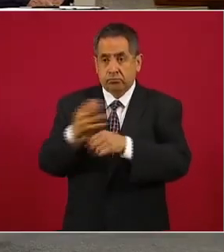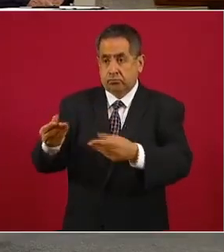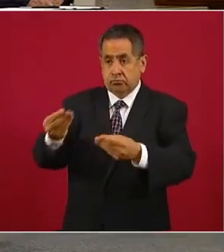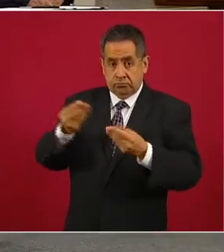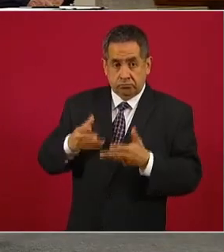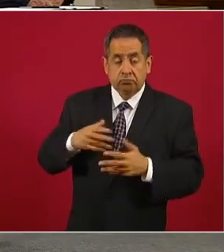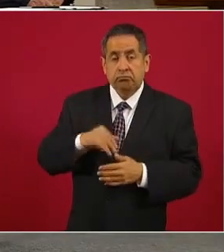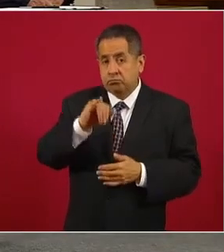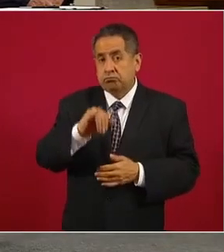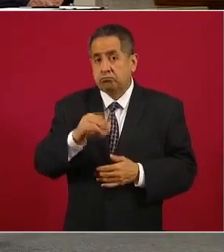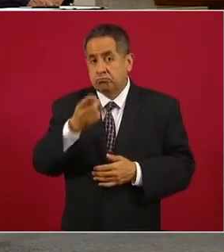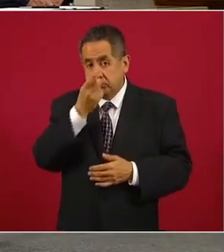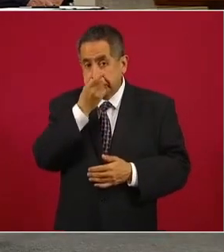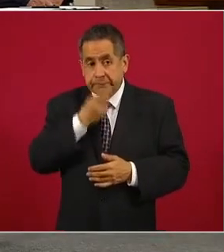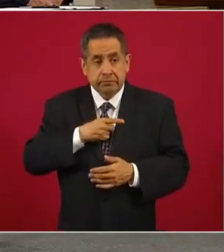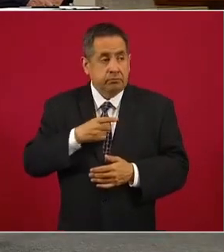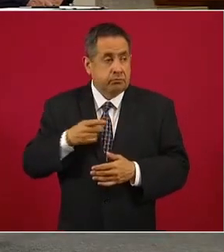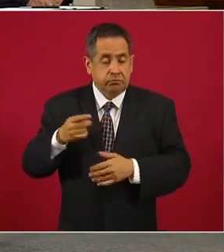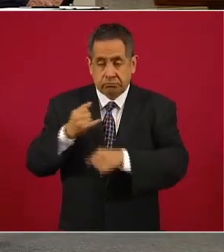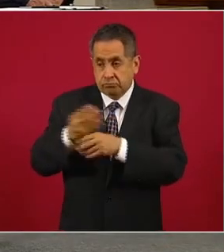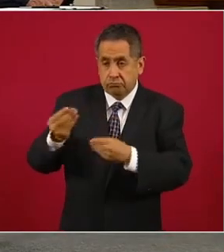hoy a tener